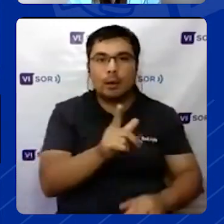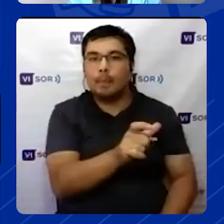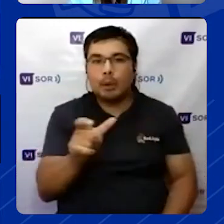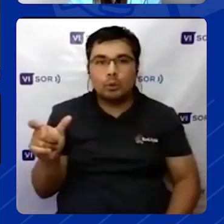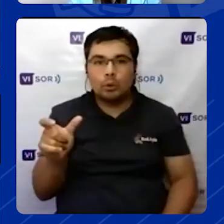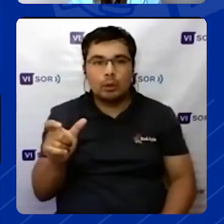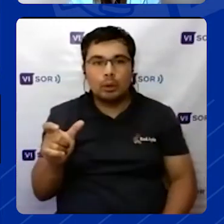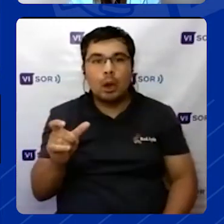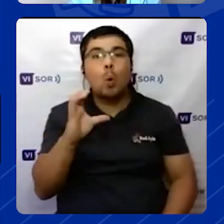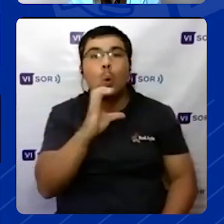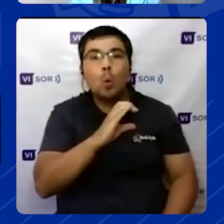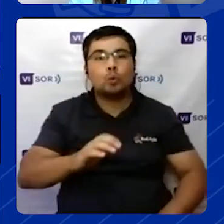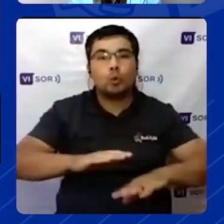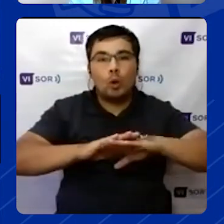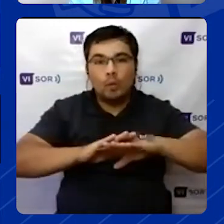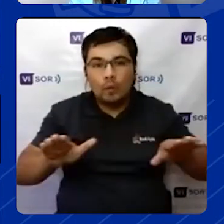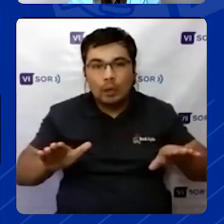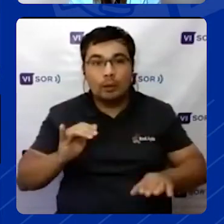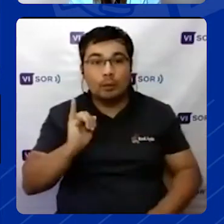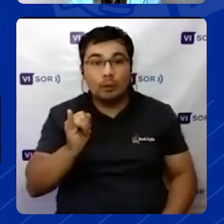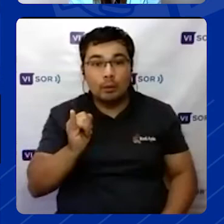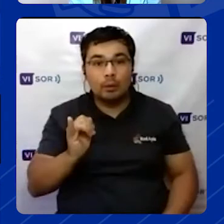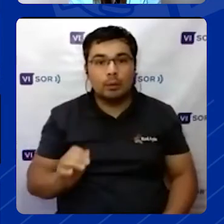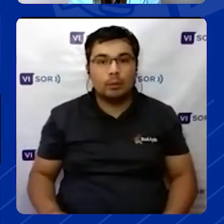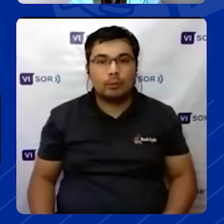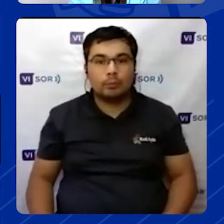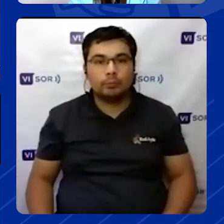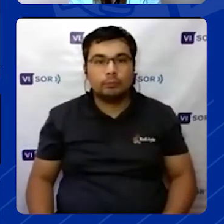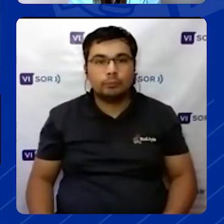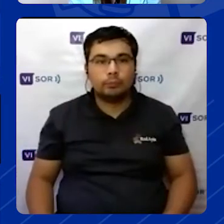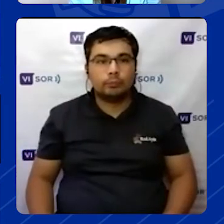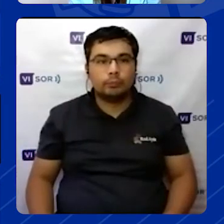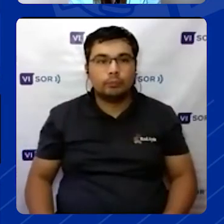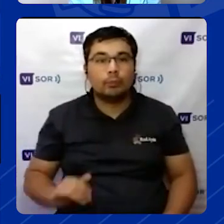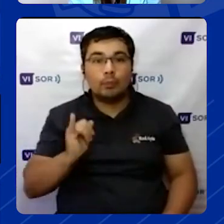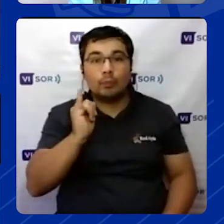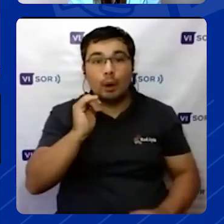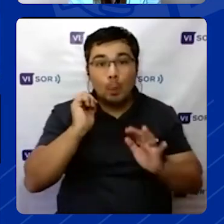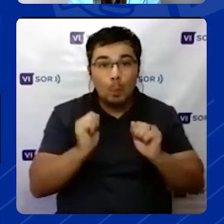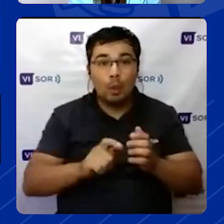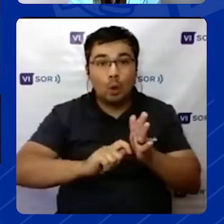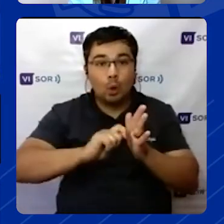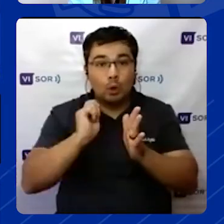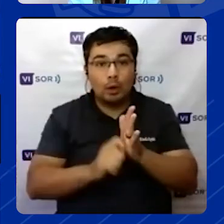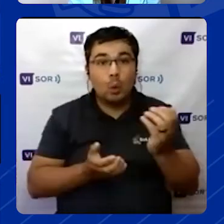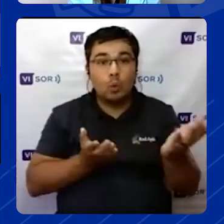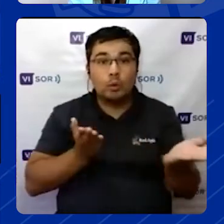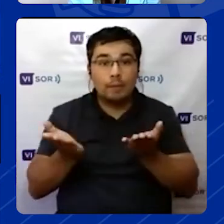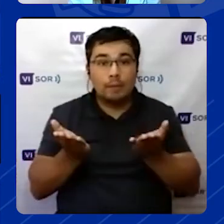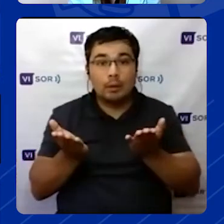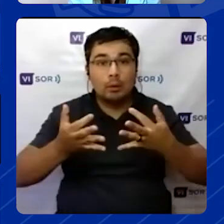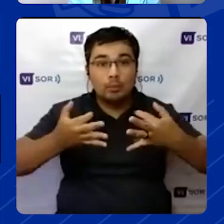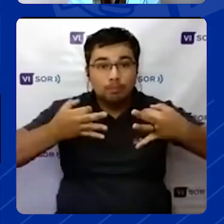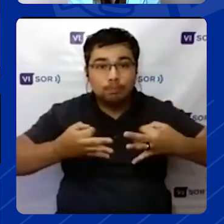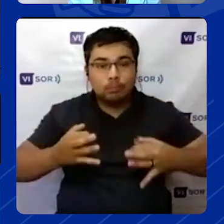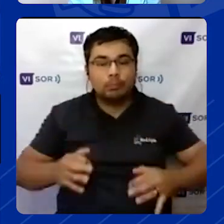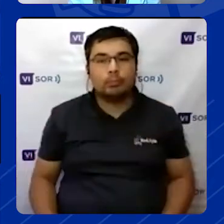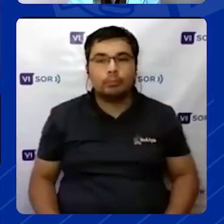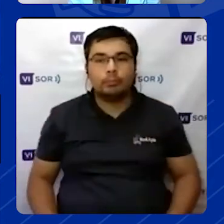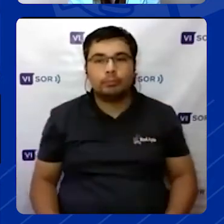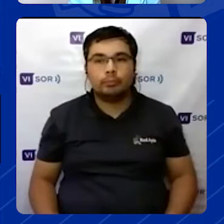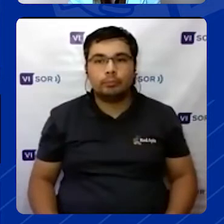como preguntaba alguien antes, sí, tendré que contratar un servicio de validación, sí, no vamos a quedar con la capacitación en el fondo para poder